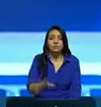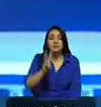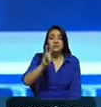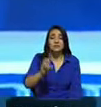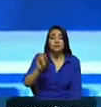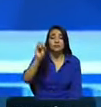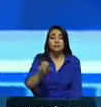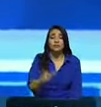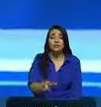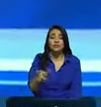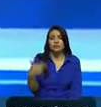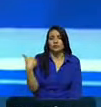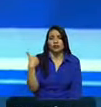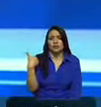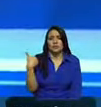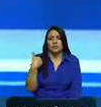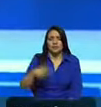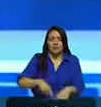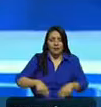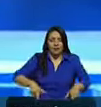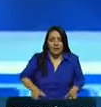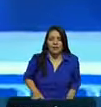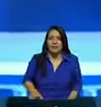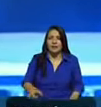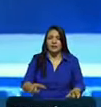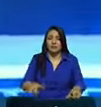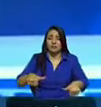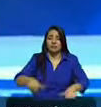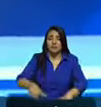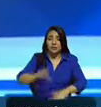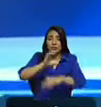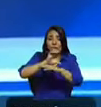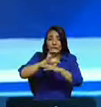la población no tiene acceso a alcantarillado y en el Ecuador